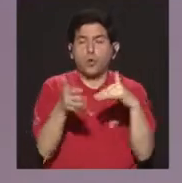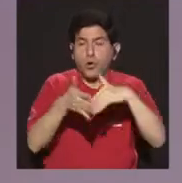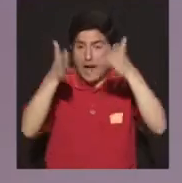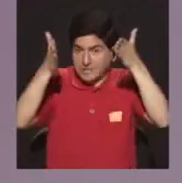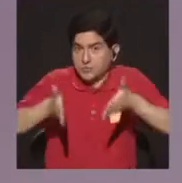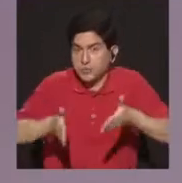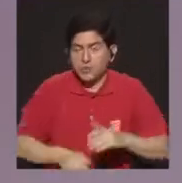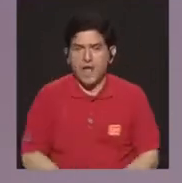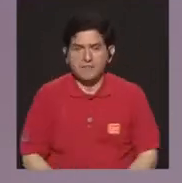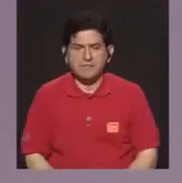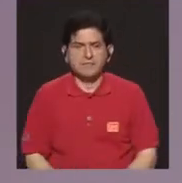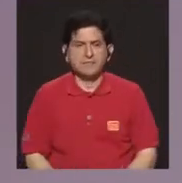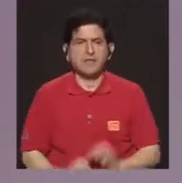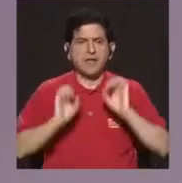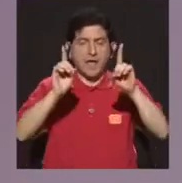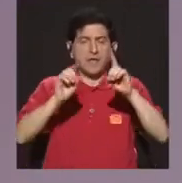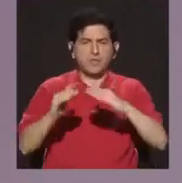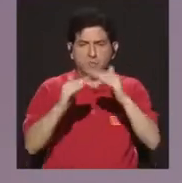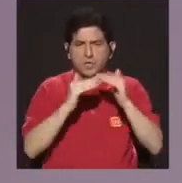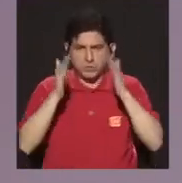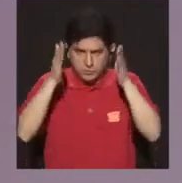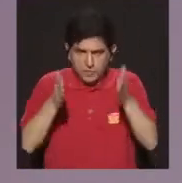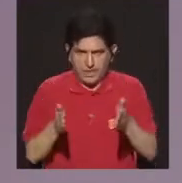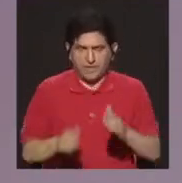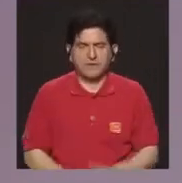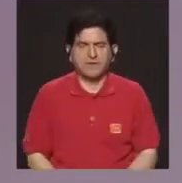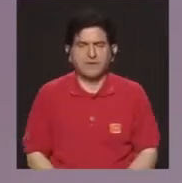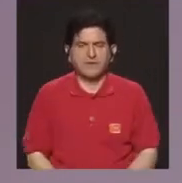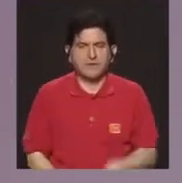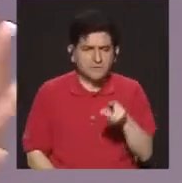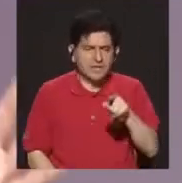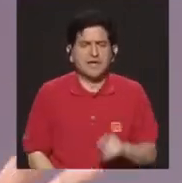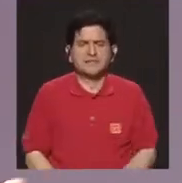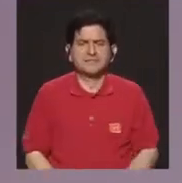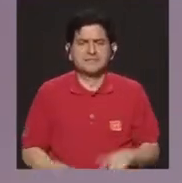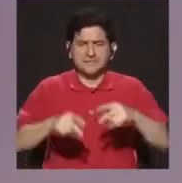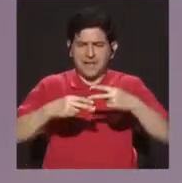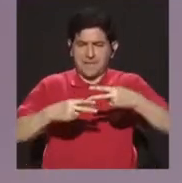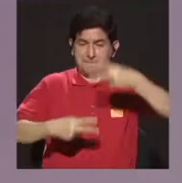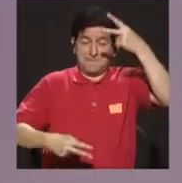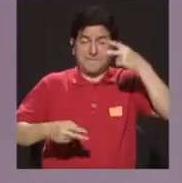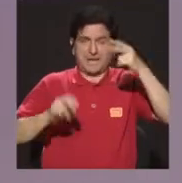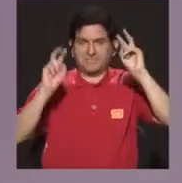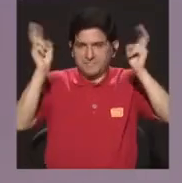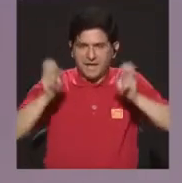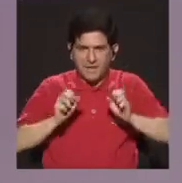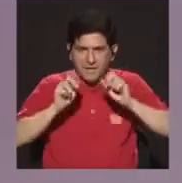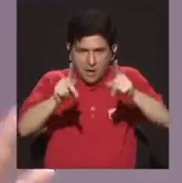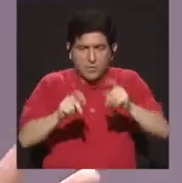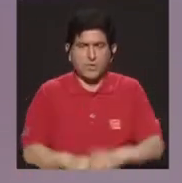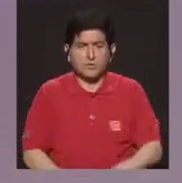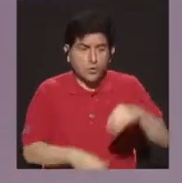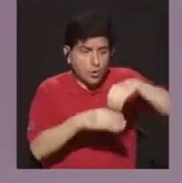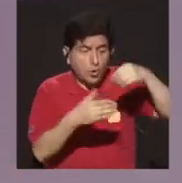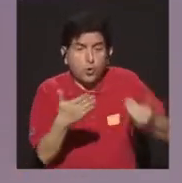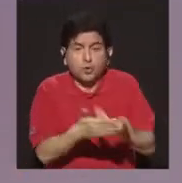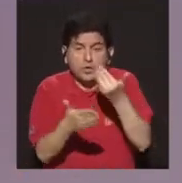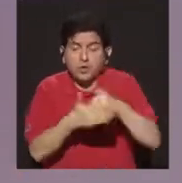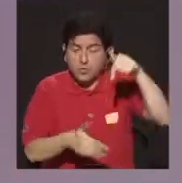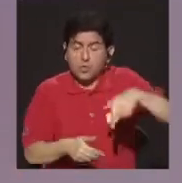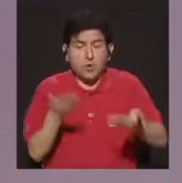podrías trabajar educación cívica se abre una por una ventana oportunidad grandísimo para generación de contenidos que tal vez hoy ni siquiera